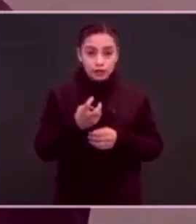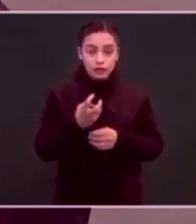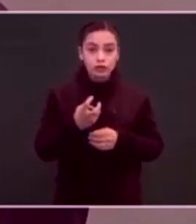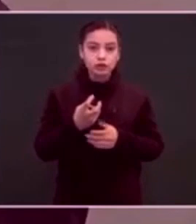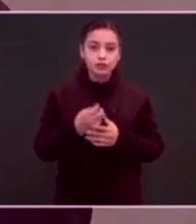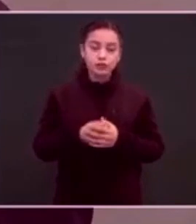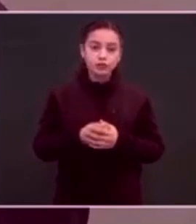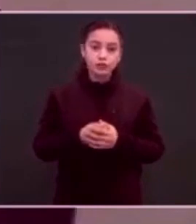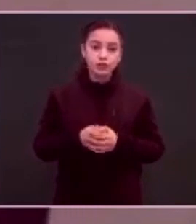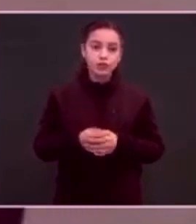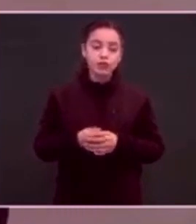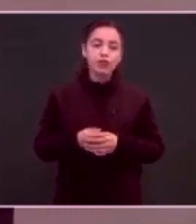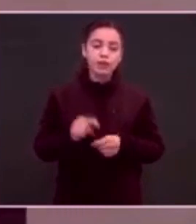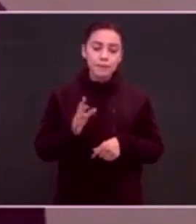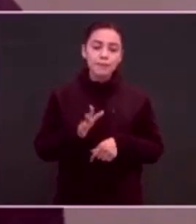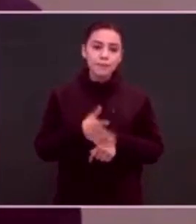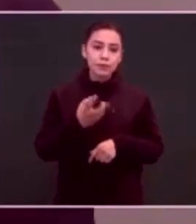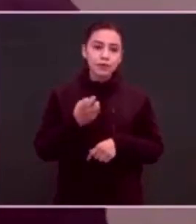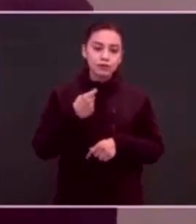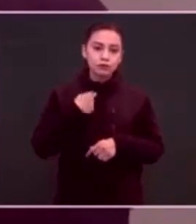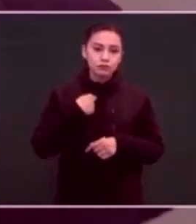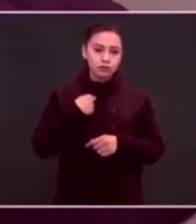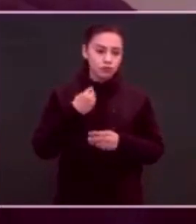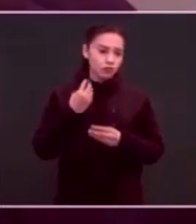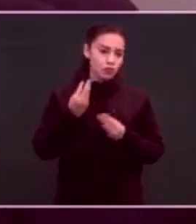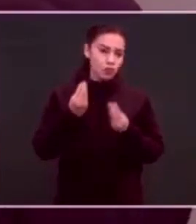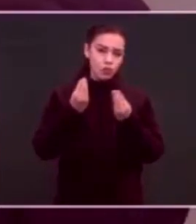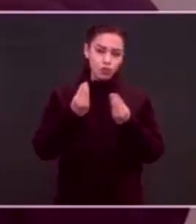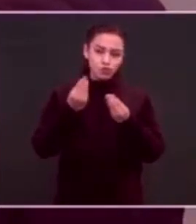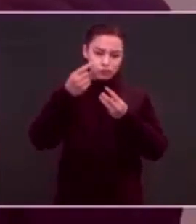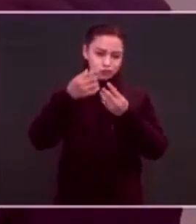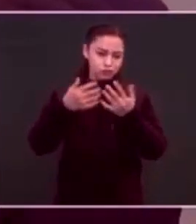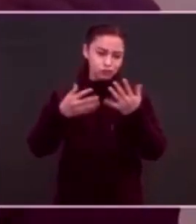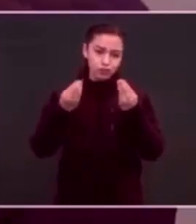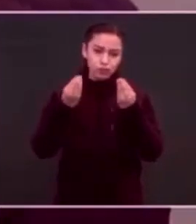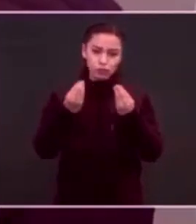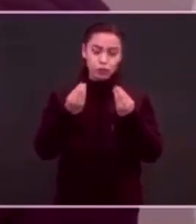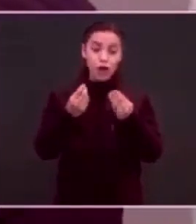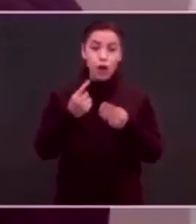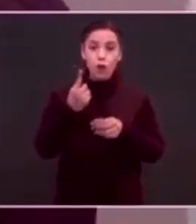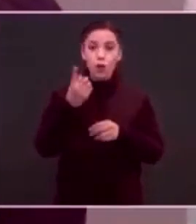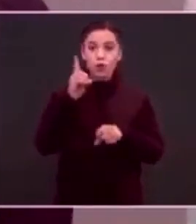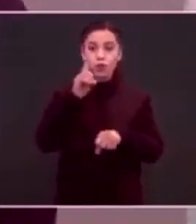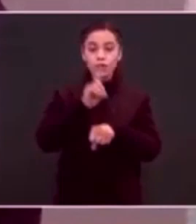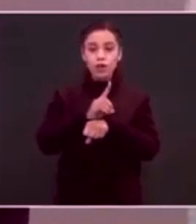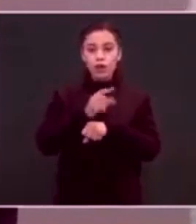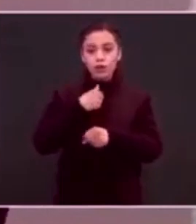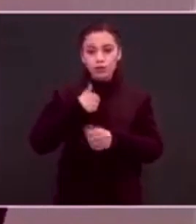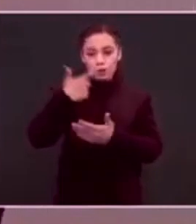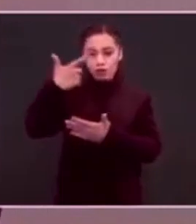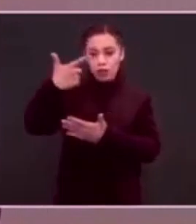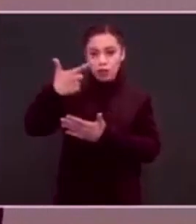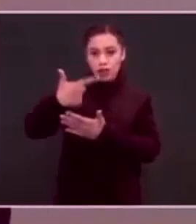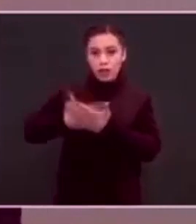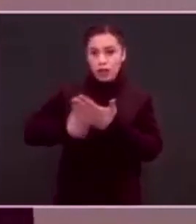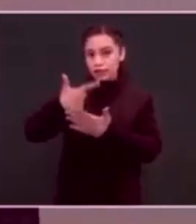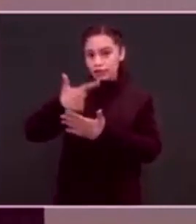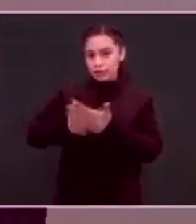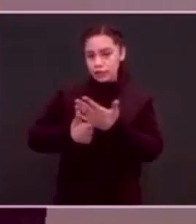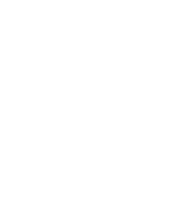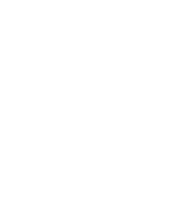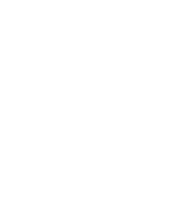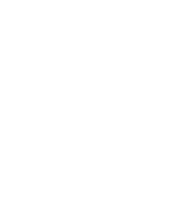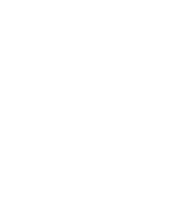son miles. Un día voy a poner la lista, cuando menos de 100.